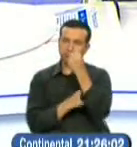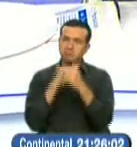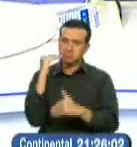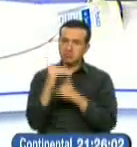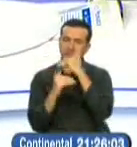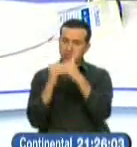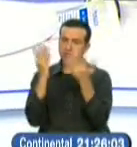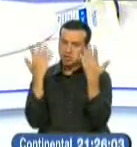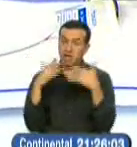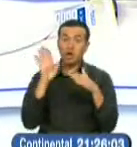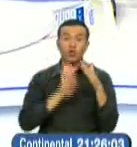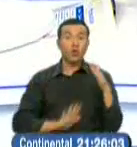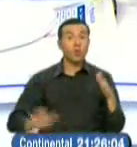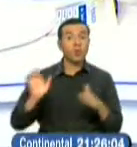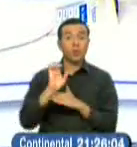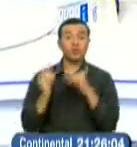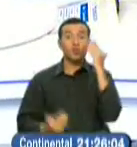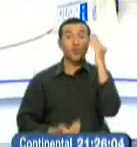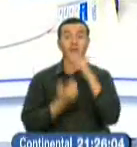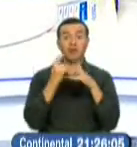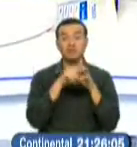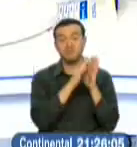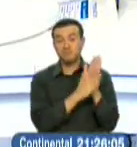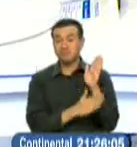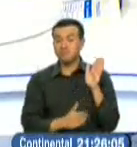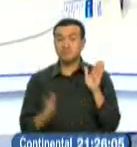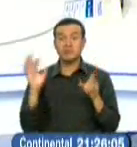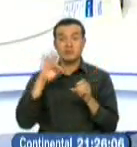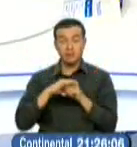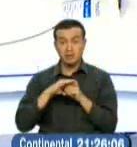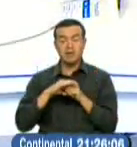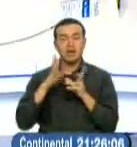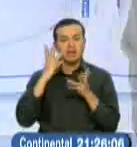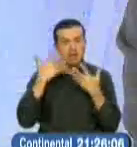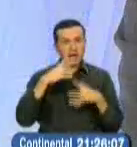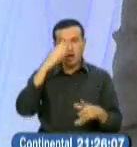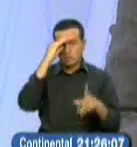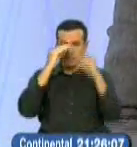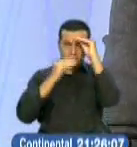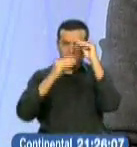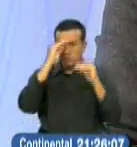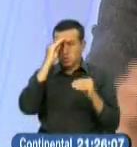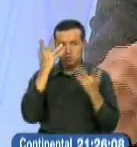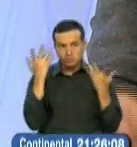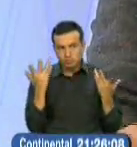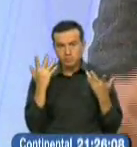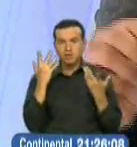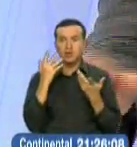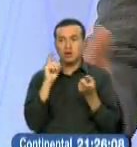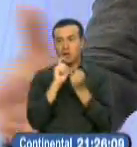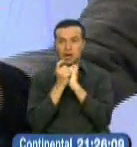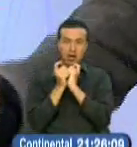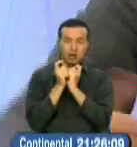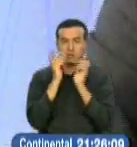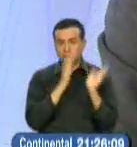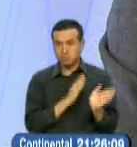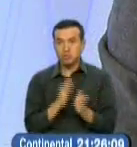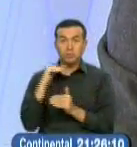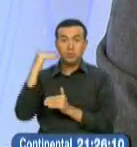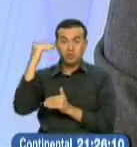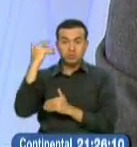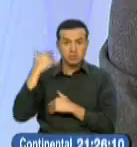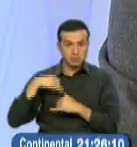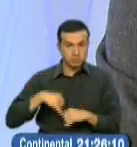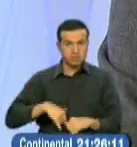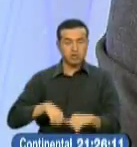proceso, hoy el Ecuador tiene un nuevo comienzo de sistemas electorales, hay lecciones aprendidas, sin duda, habrá habrá cosas por ajustar y por mejorar de aquí en los próximos